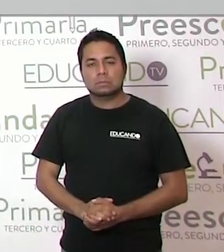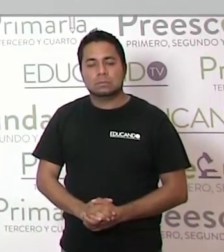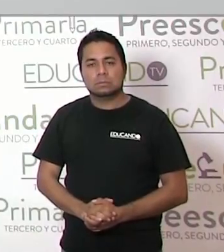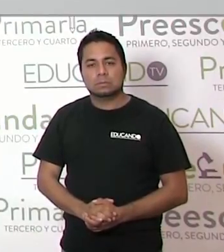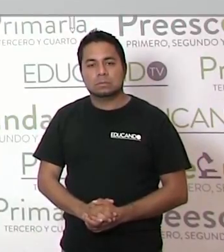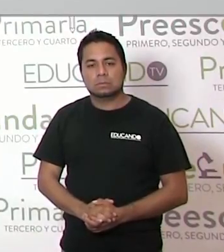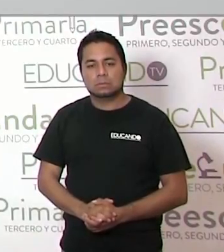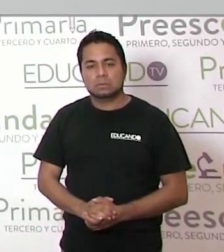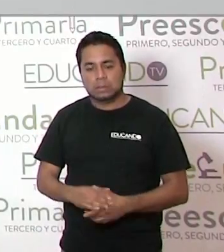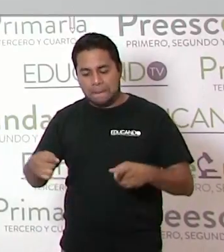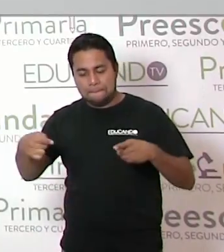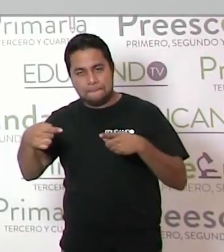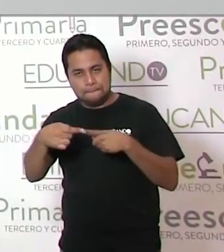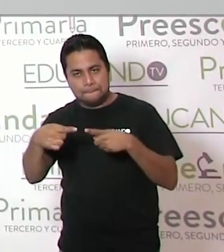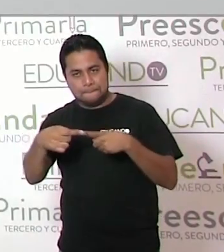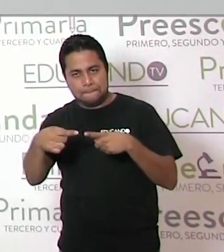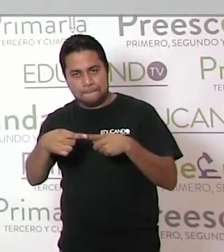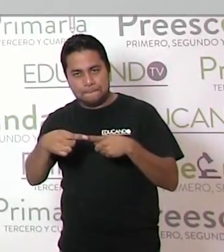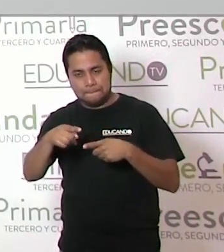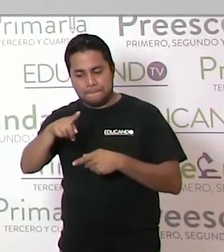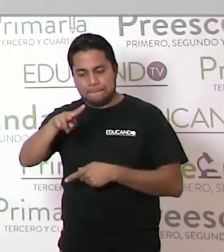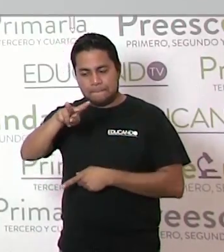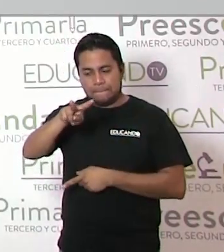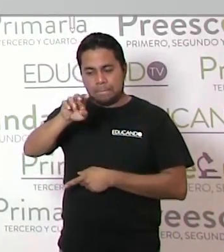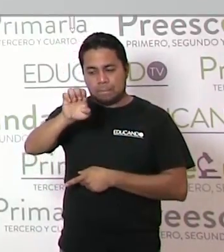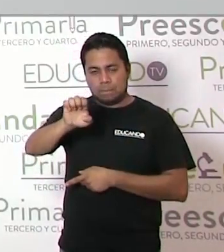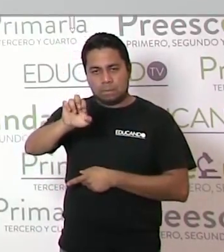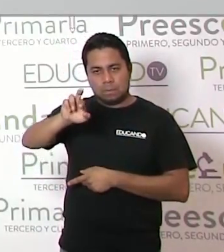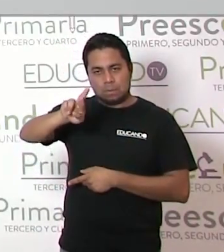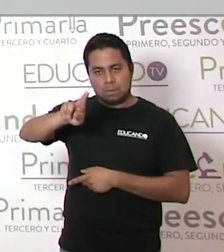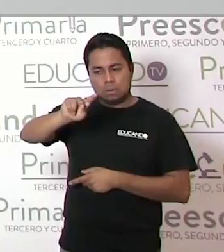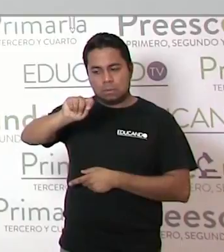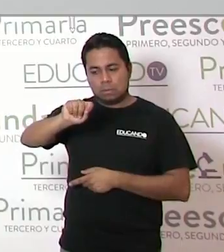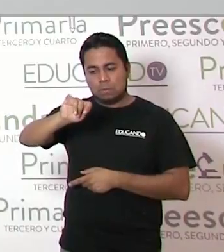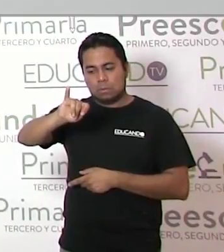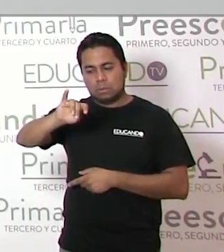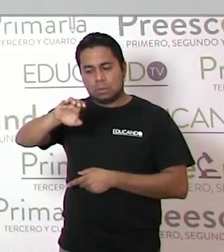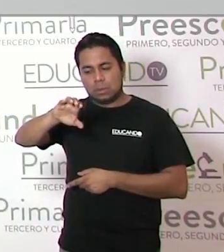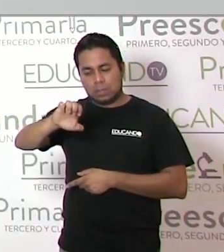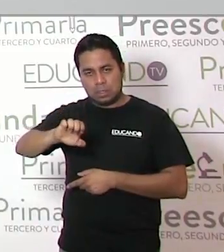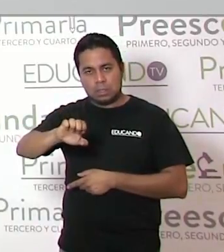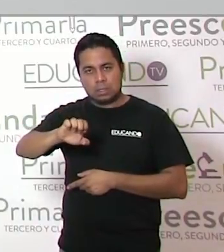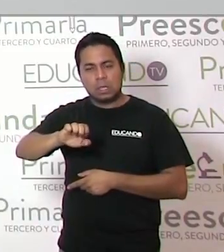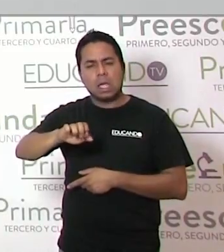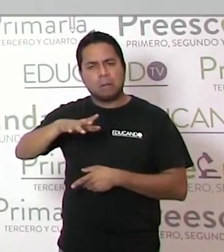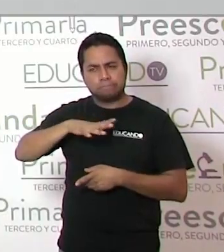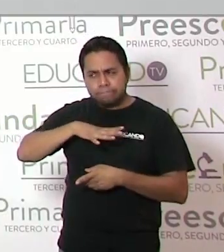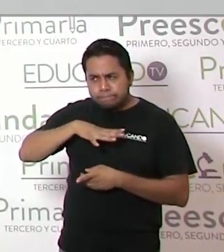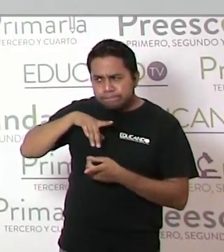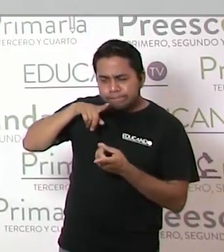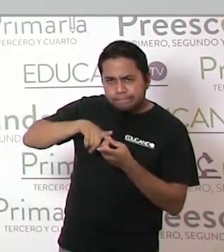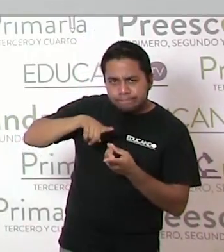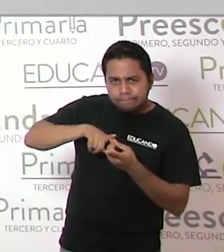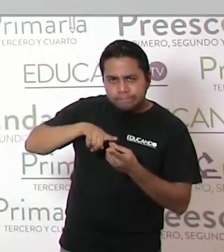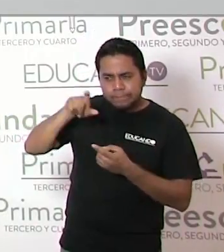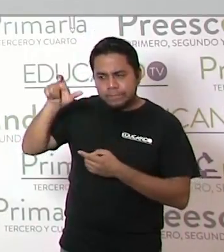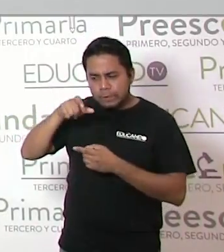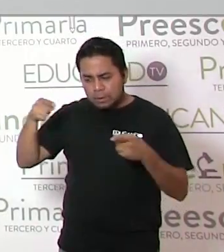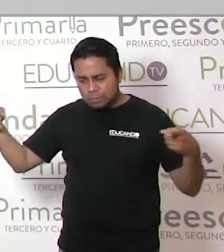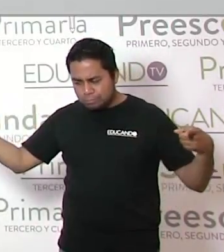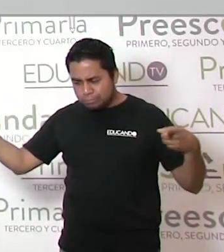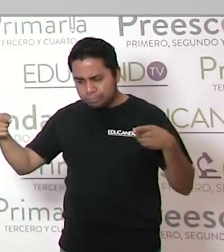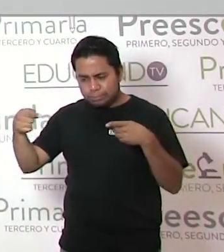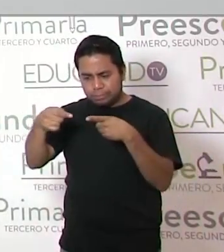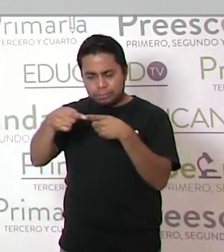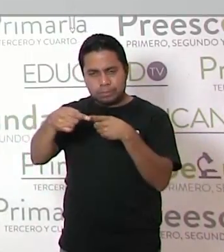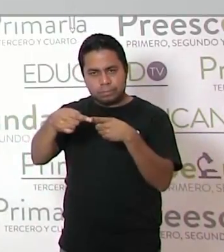El vértice. ¿Dónde hay un vértice aquí? Donde se unen dos líneas